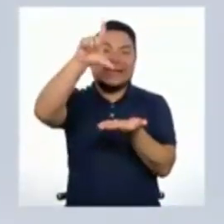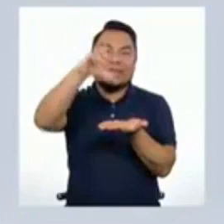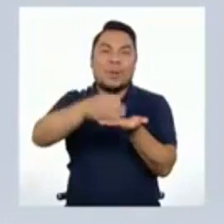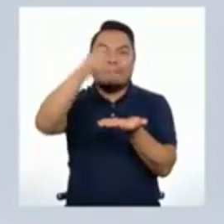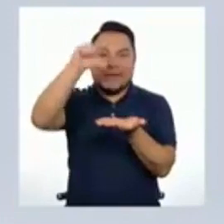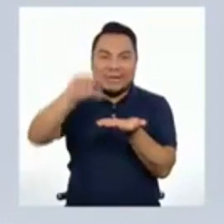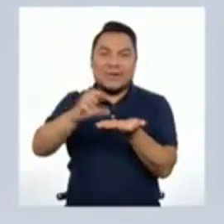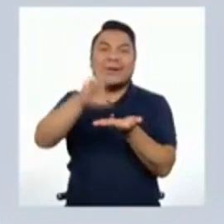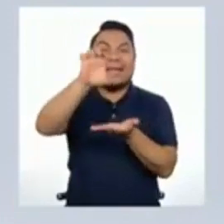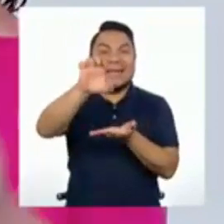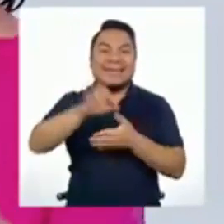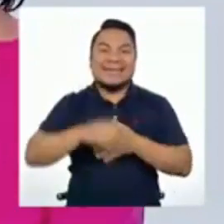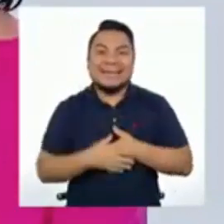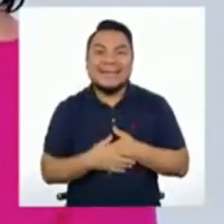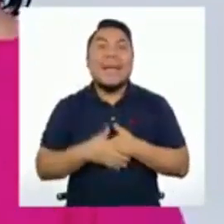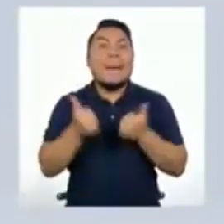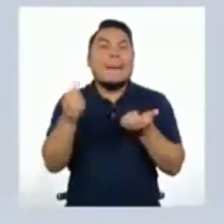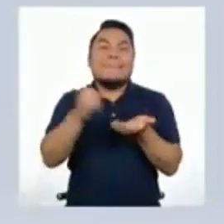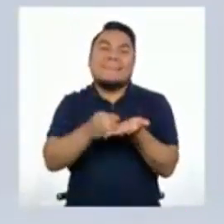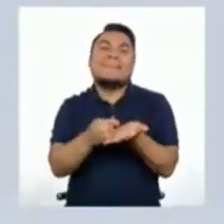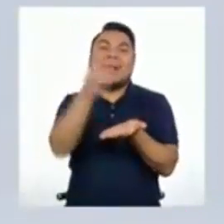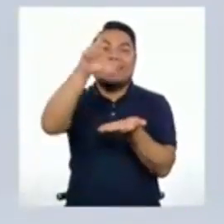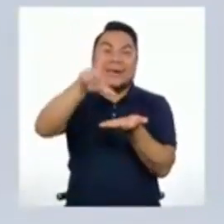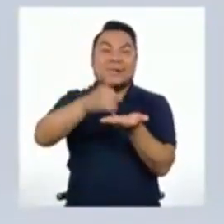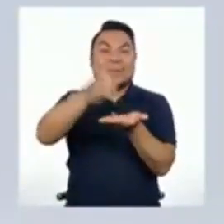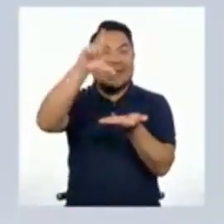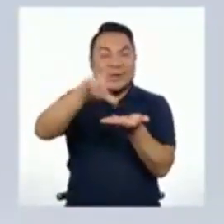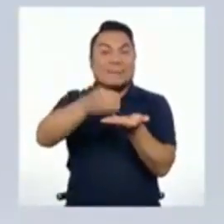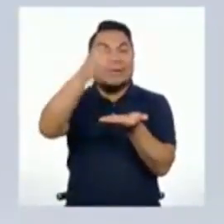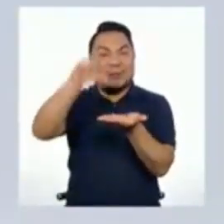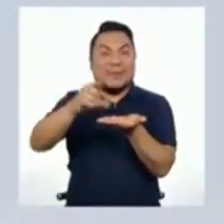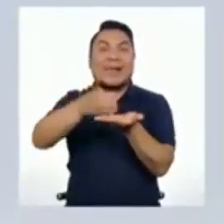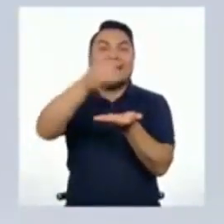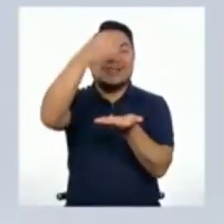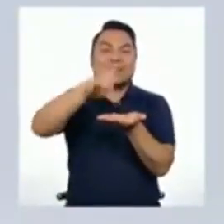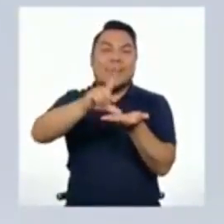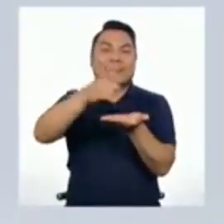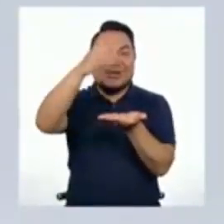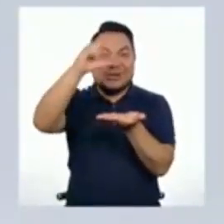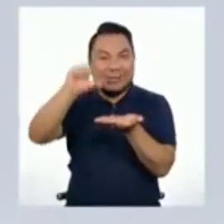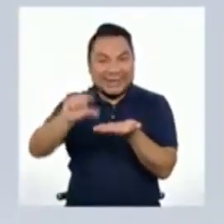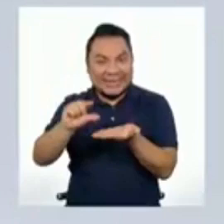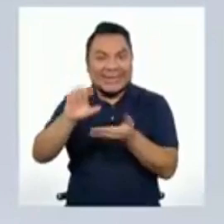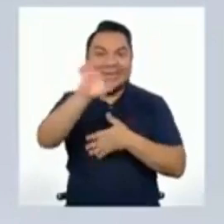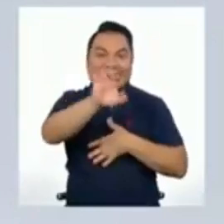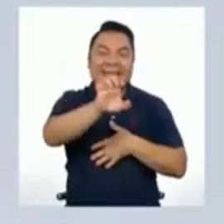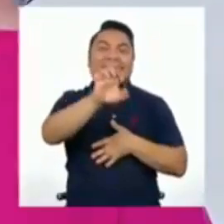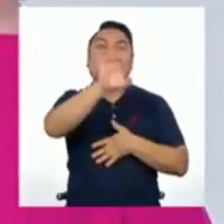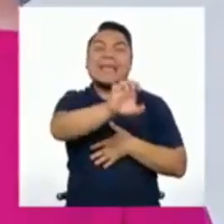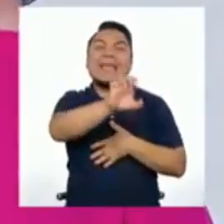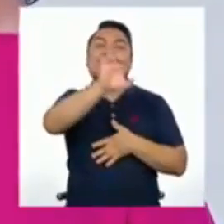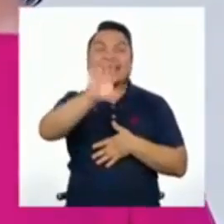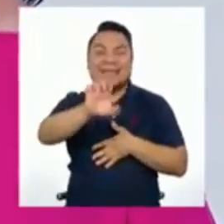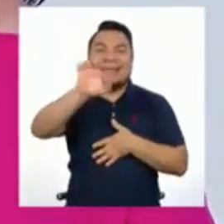palo, palito, palo, ¡Más rápido! Palo, palo, palo, palo, palito, palo,